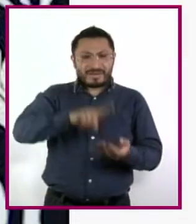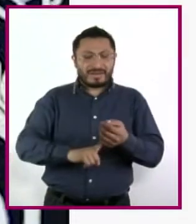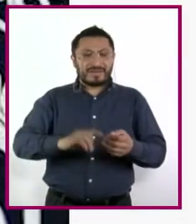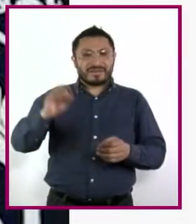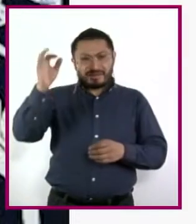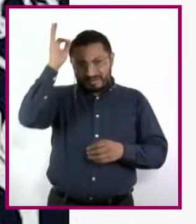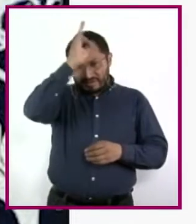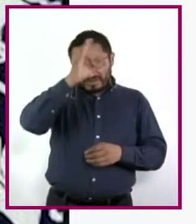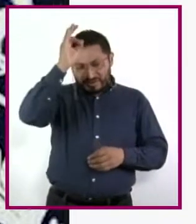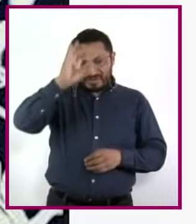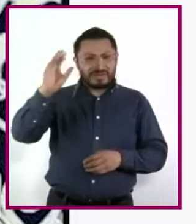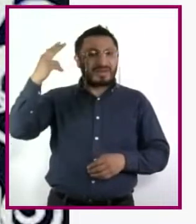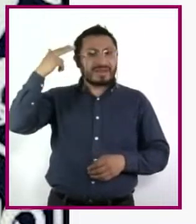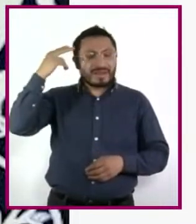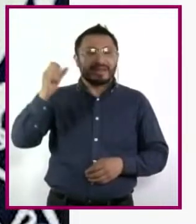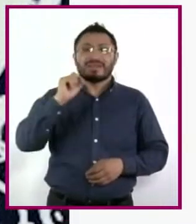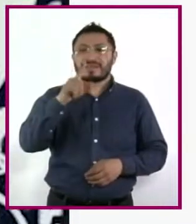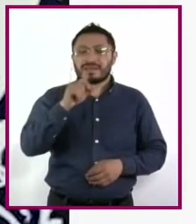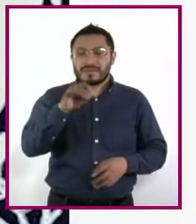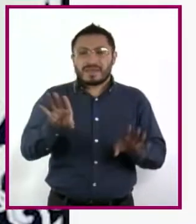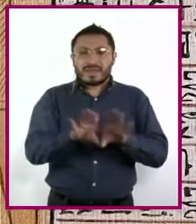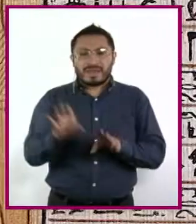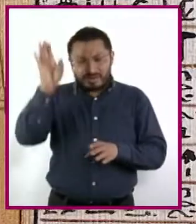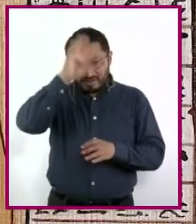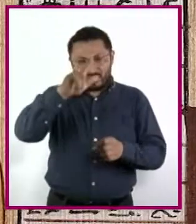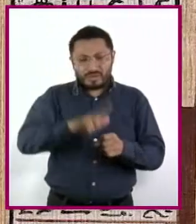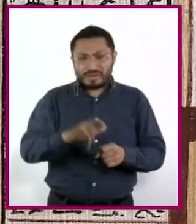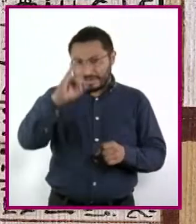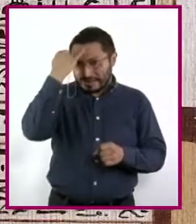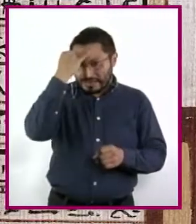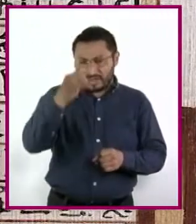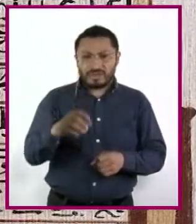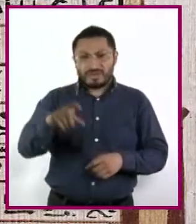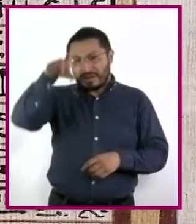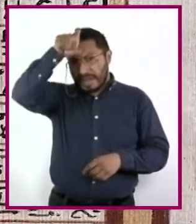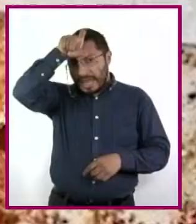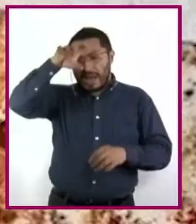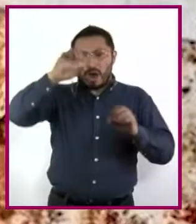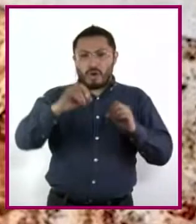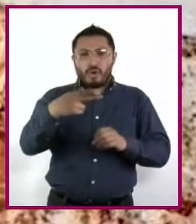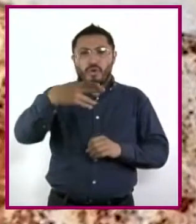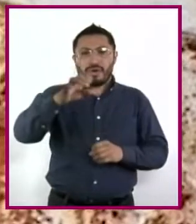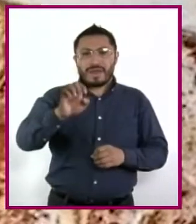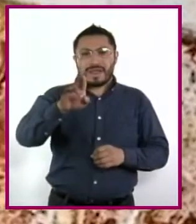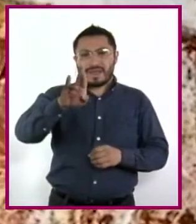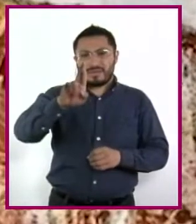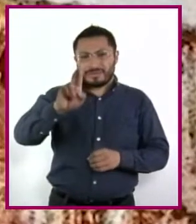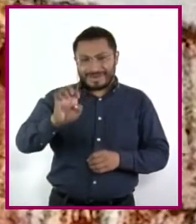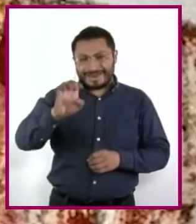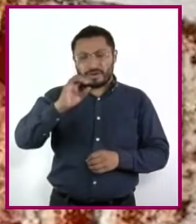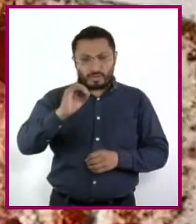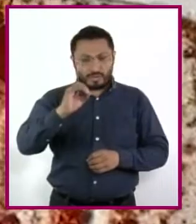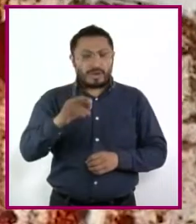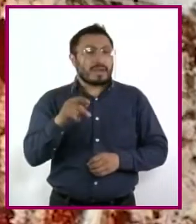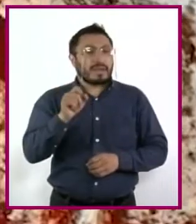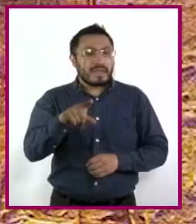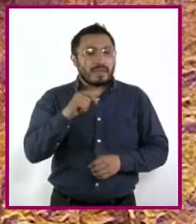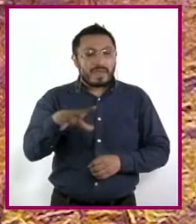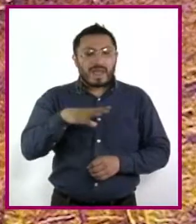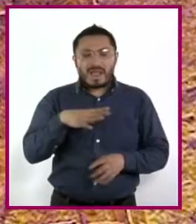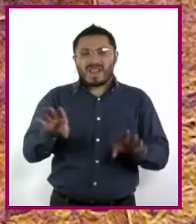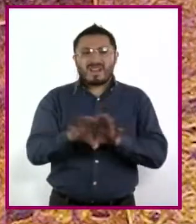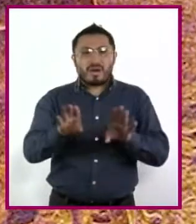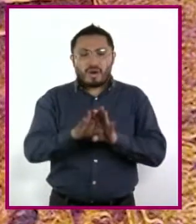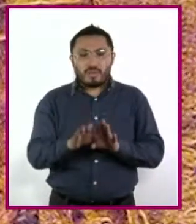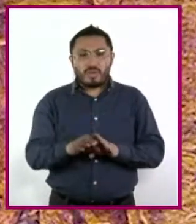china, también está presente en culturas como la hindú, la egipcia o la hebrea, en donde aparece también esa manifestación